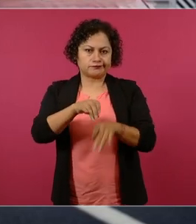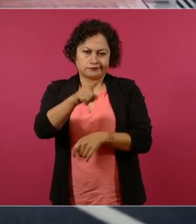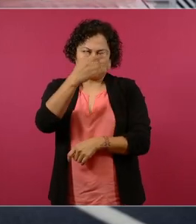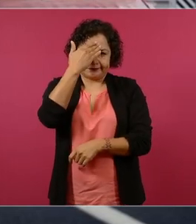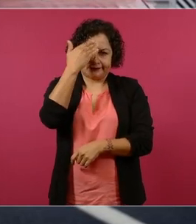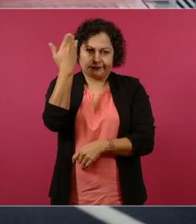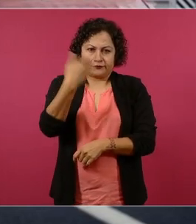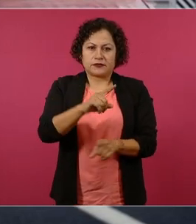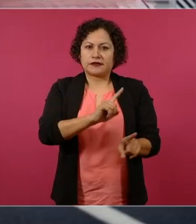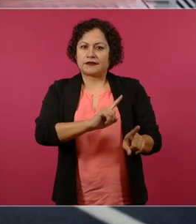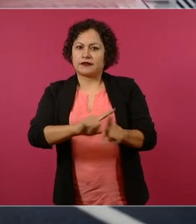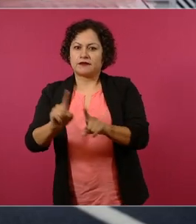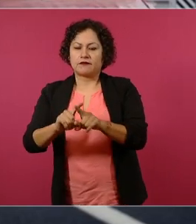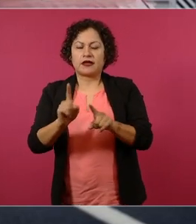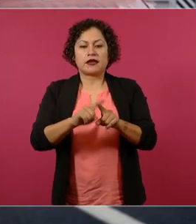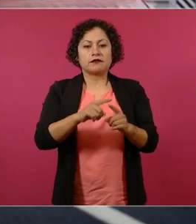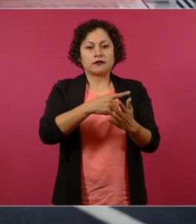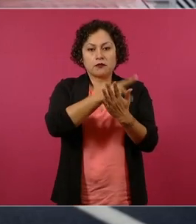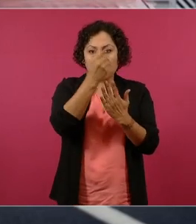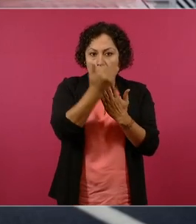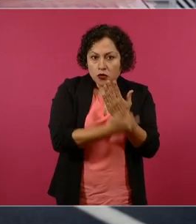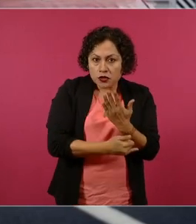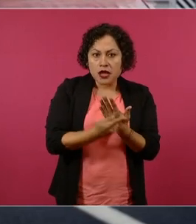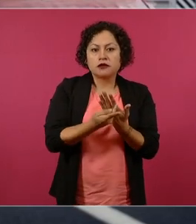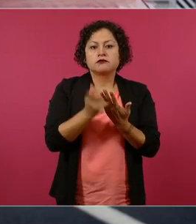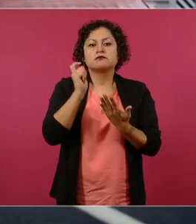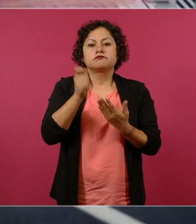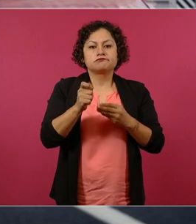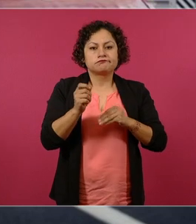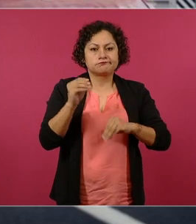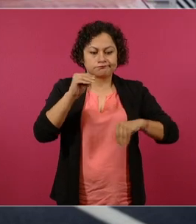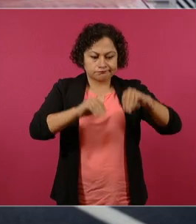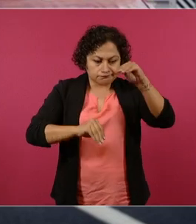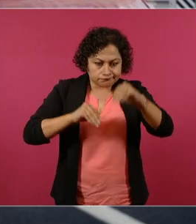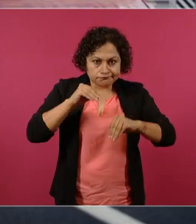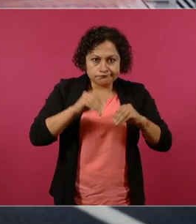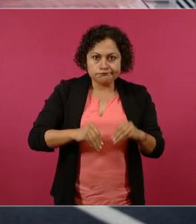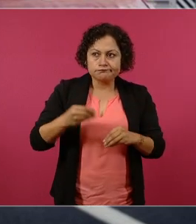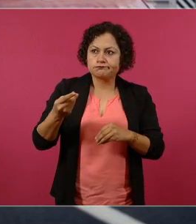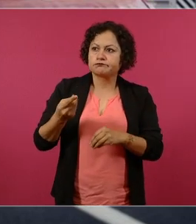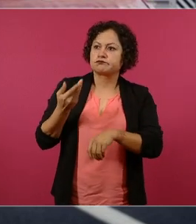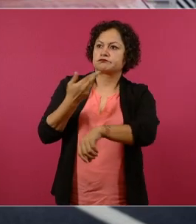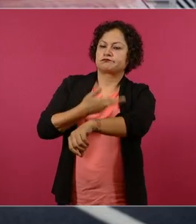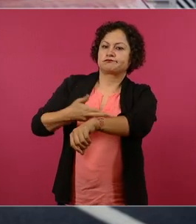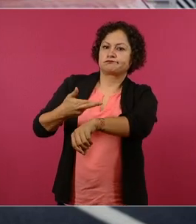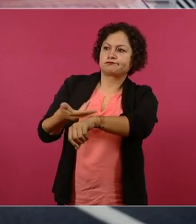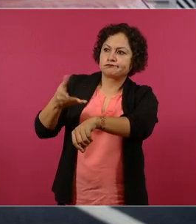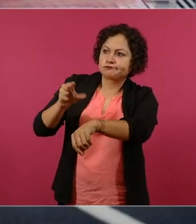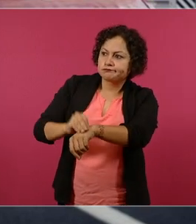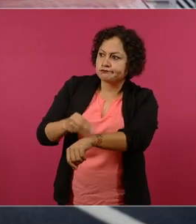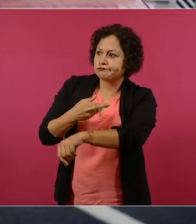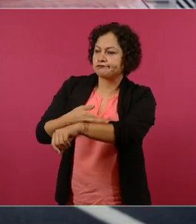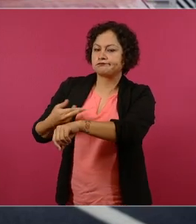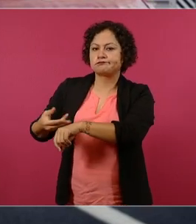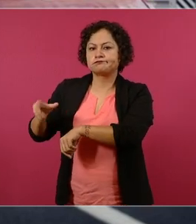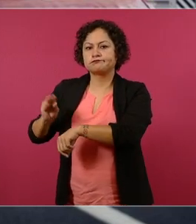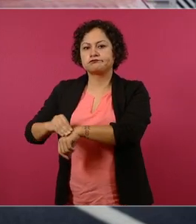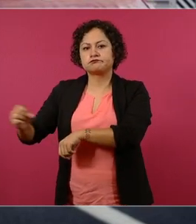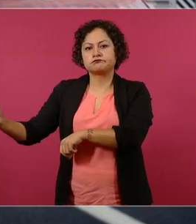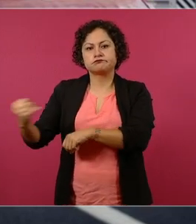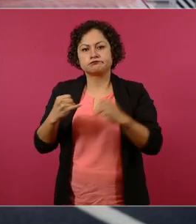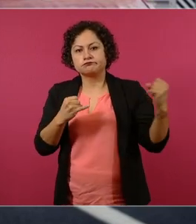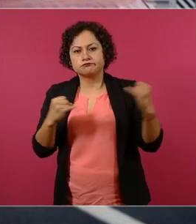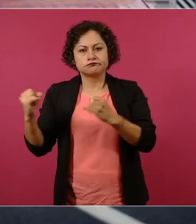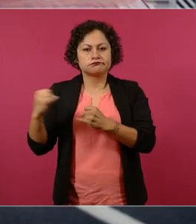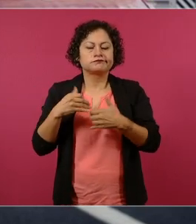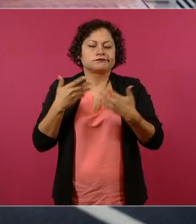los proyectos requiere una una serie de permisos y autorizaciones que hemos venido desarrollando ando con toda